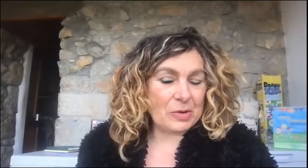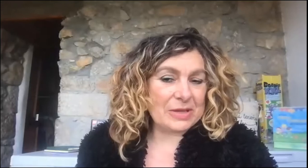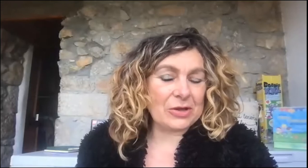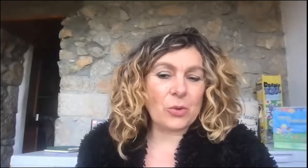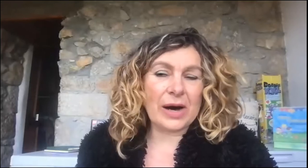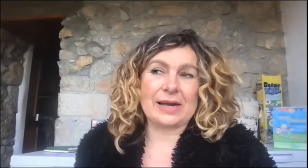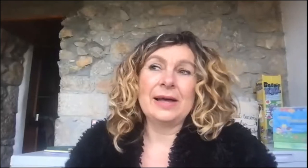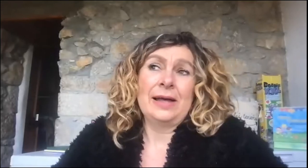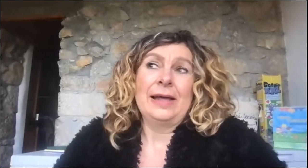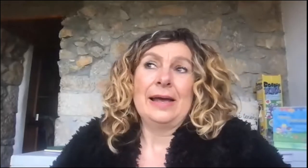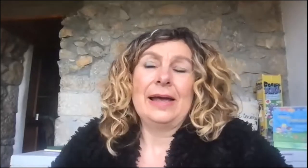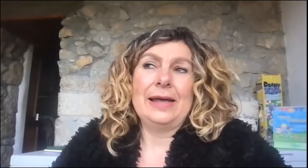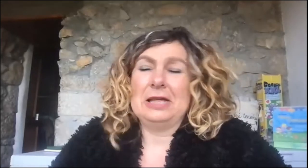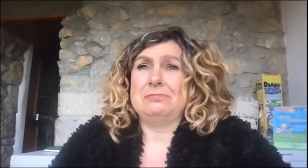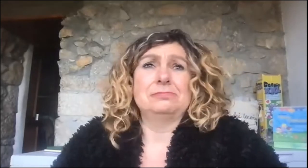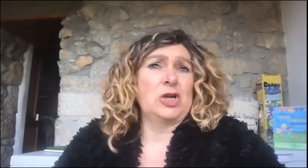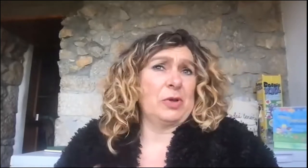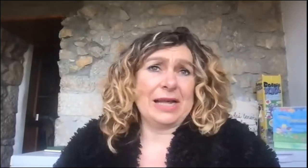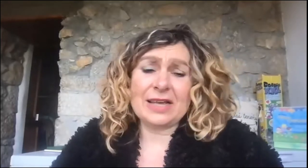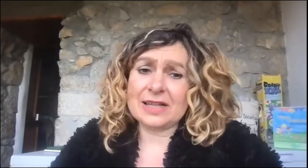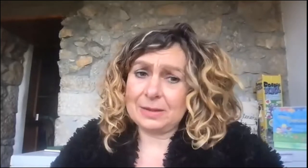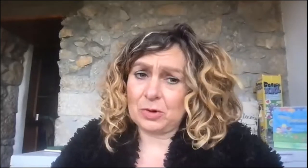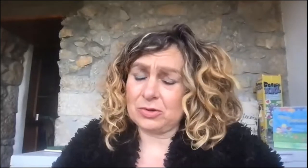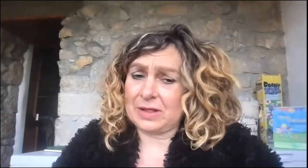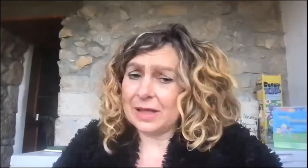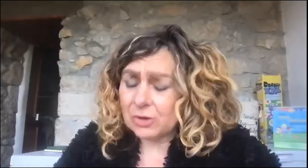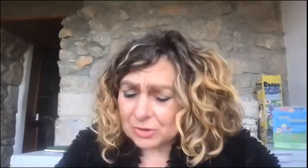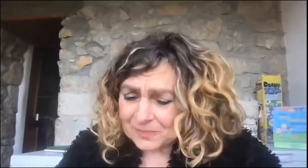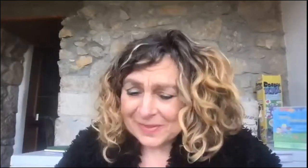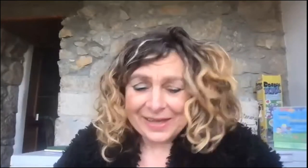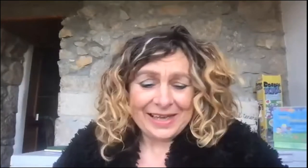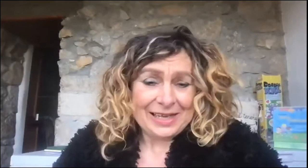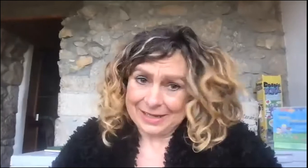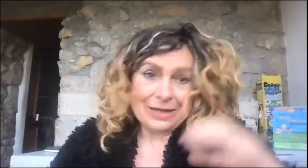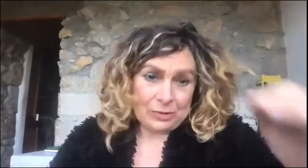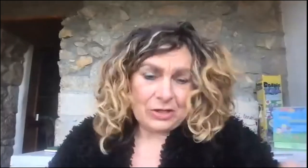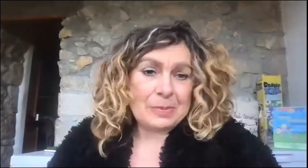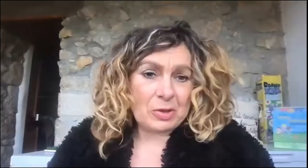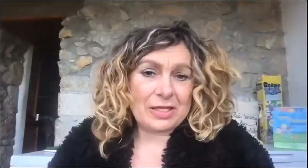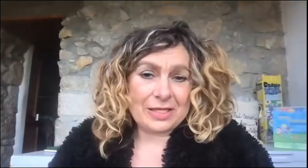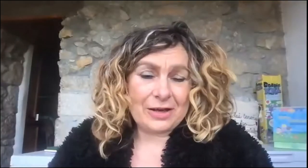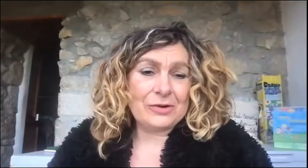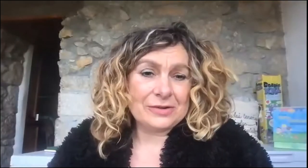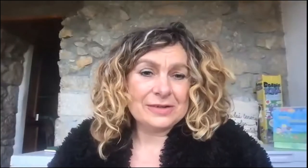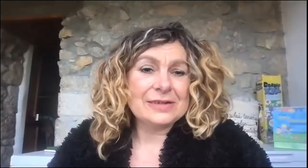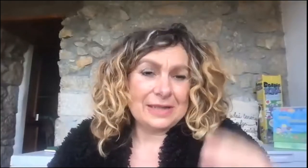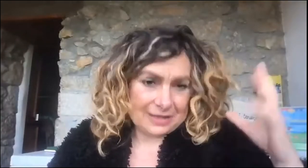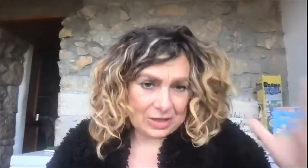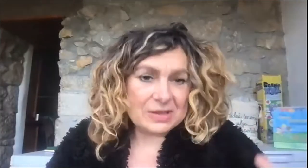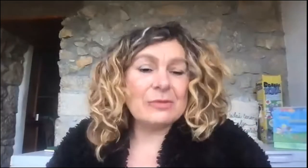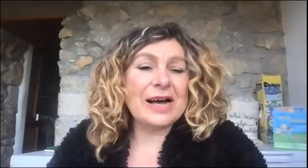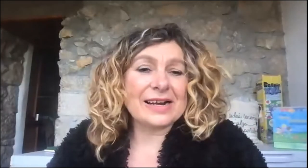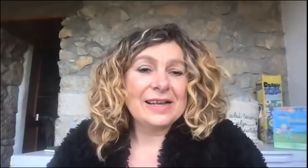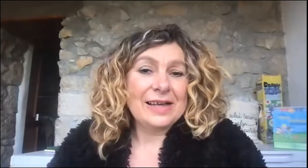propio movimiento de jugar. Bueno, podría seguir así por los sentidos, incluyendo la propiocepción, el